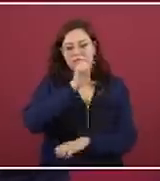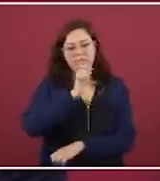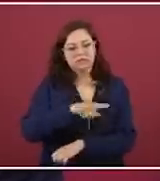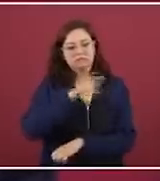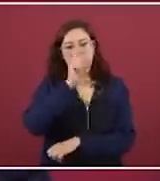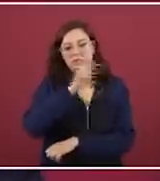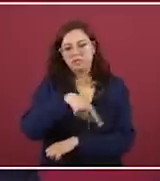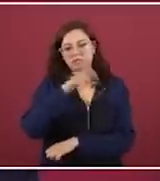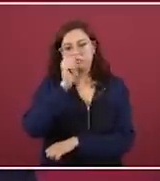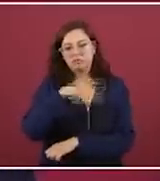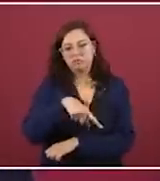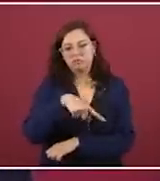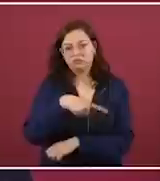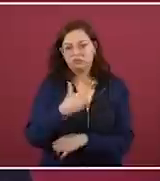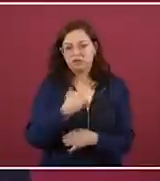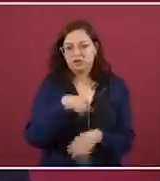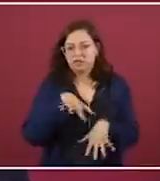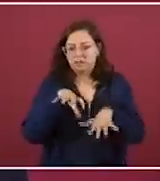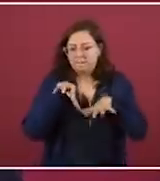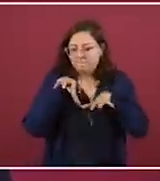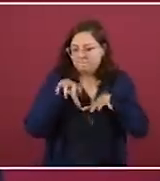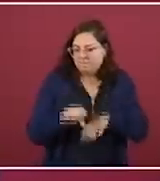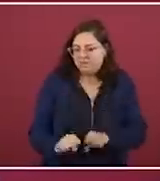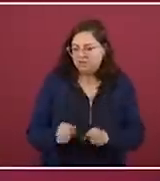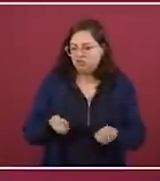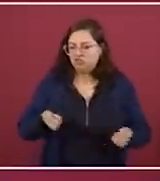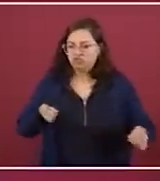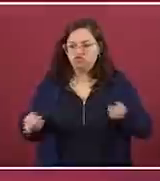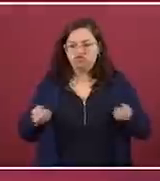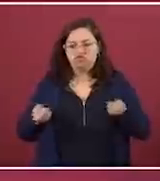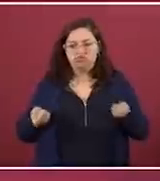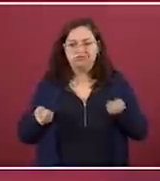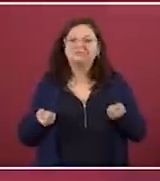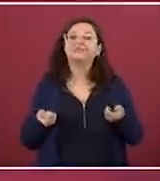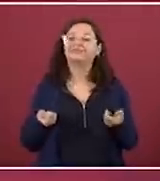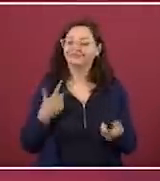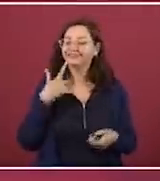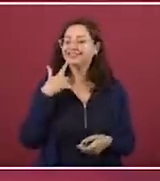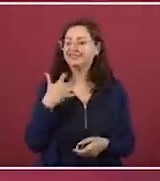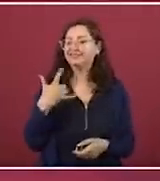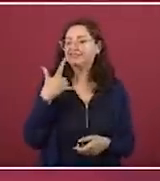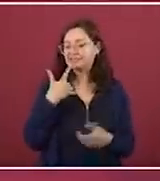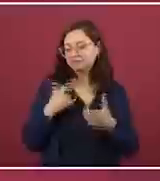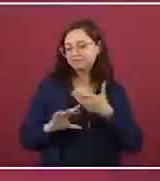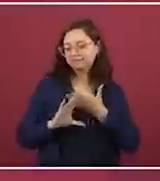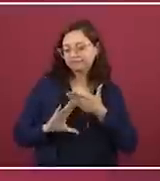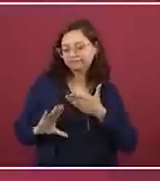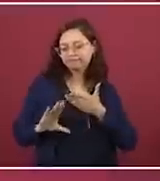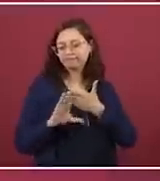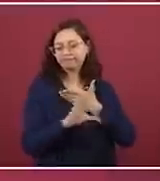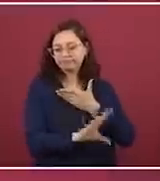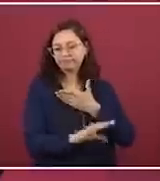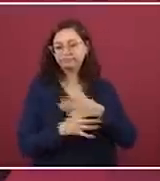abastecían de medicamentos, de que cuesta trabajo. Por ejemplo,